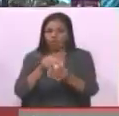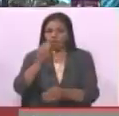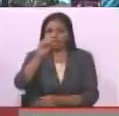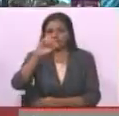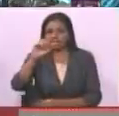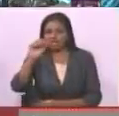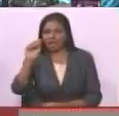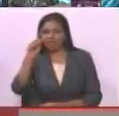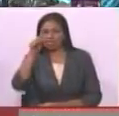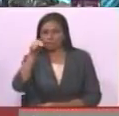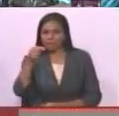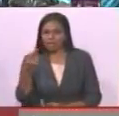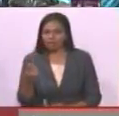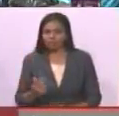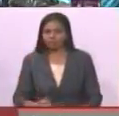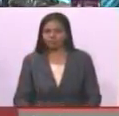siendo